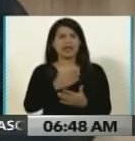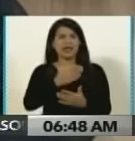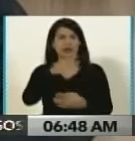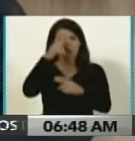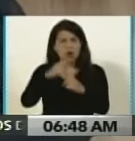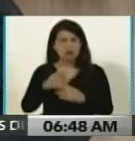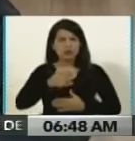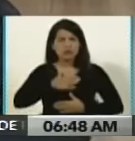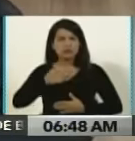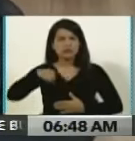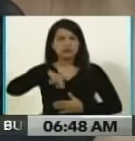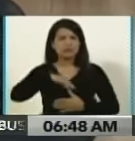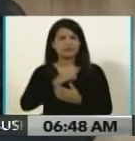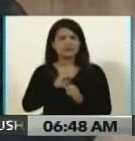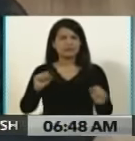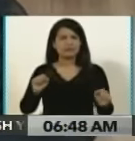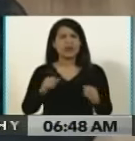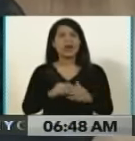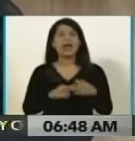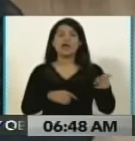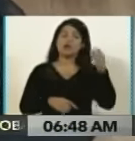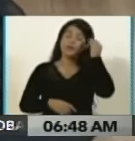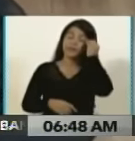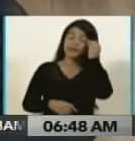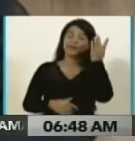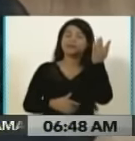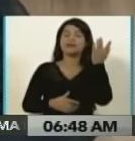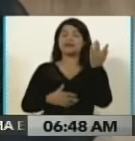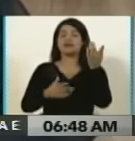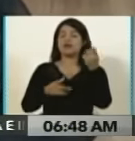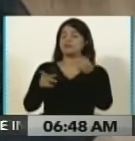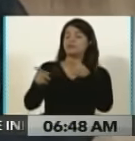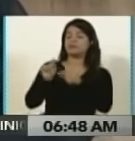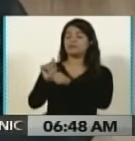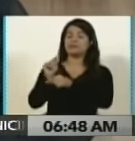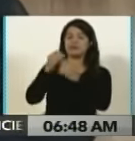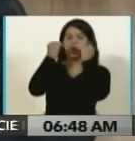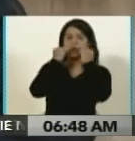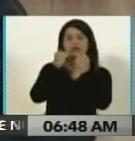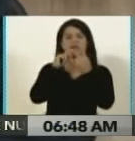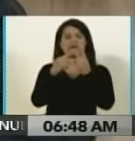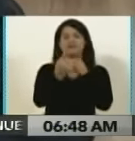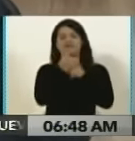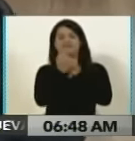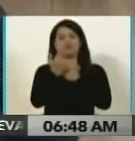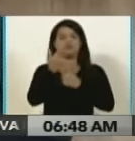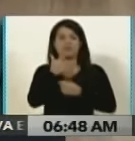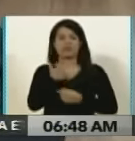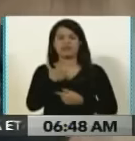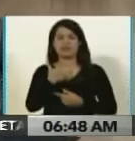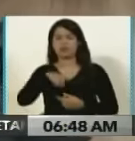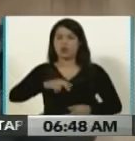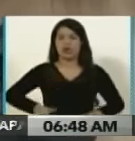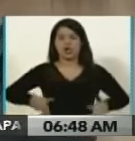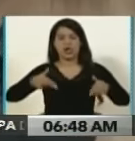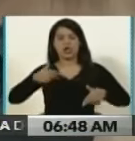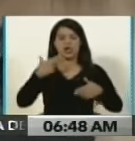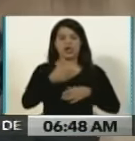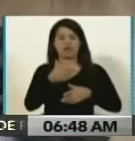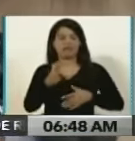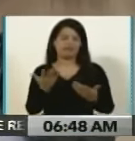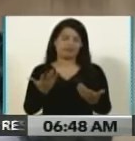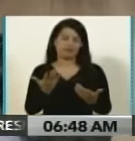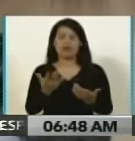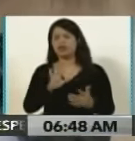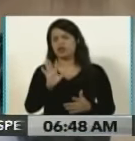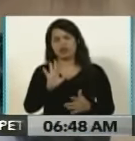nosotros. Por el contrario, ellos creen que nosotros somos unos terroristas, unos bandoleros, ¿no? Y resulta